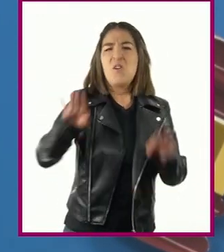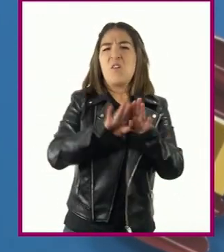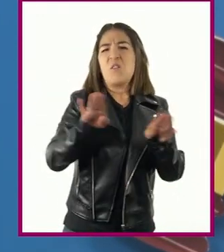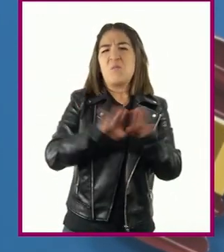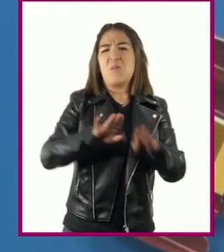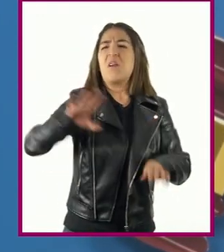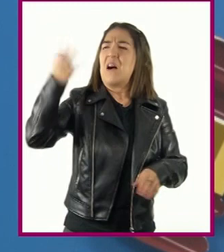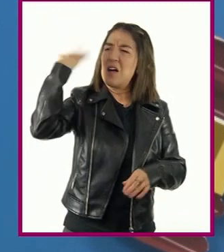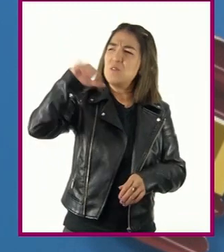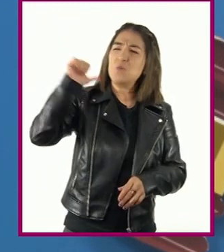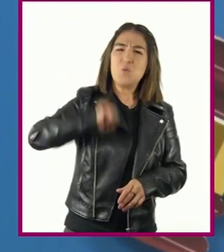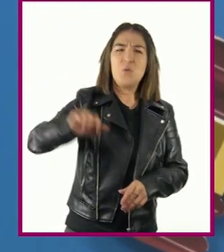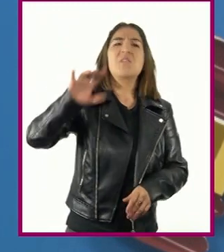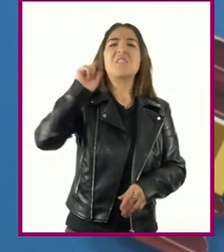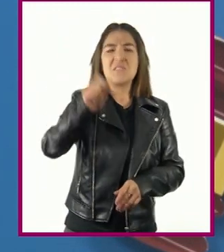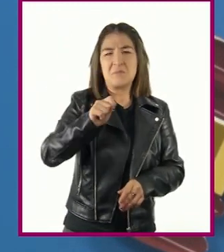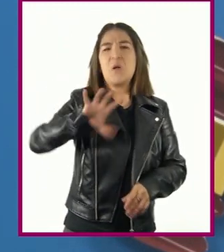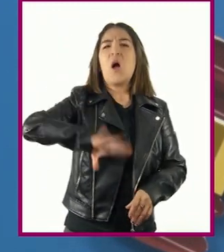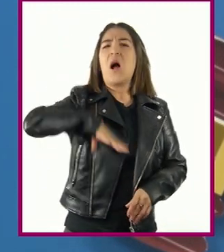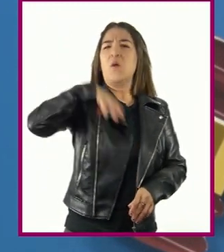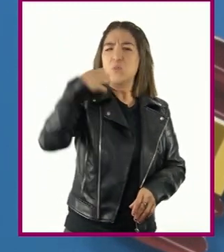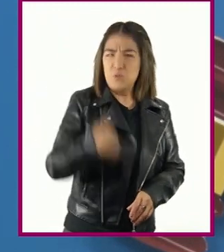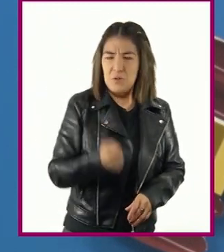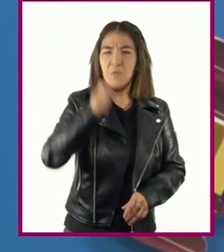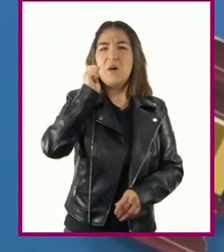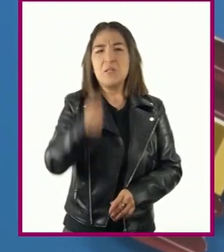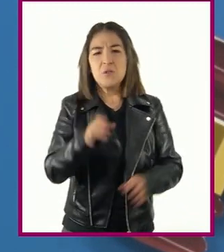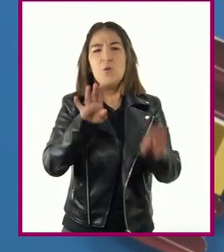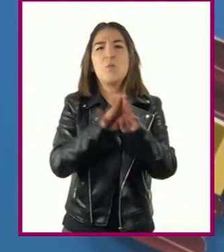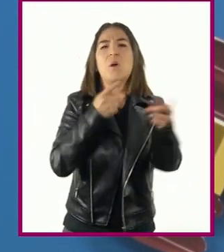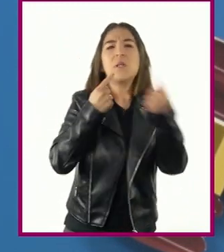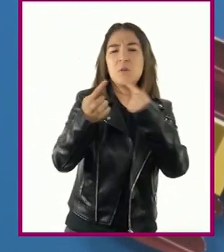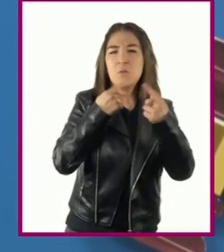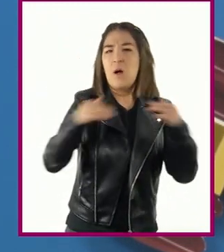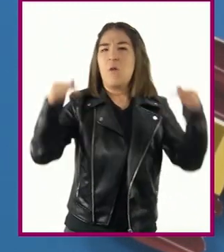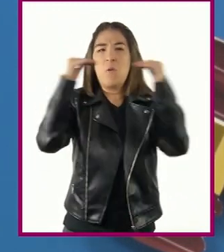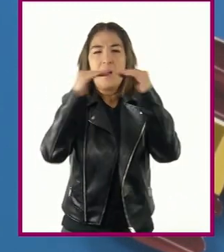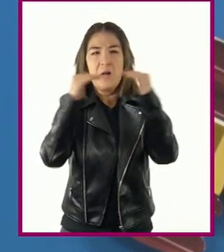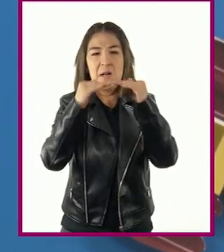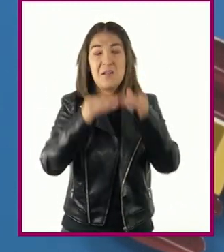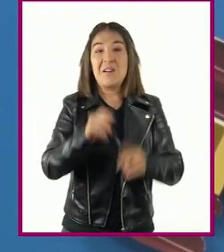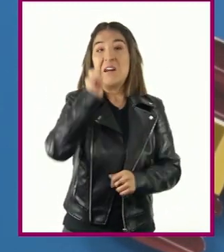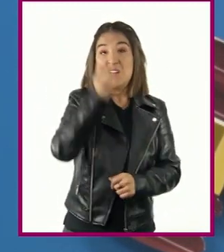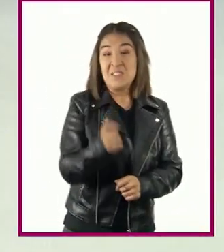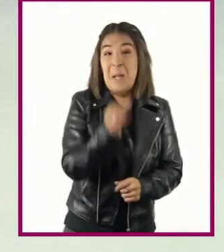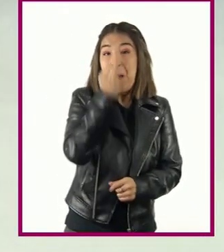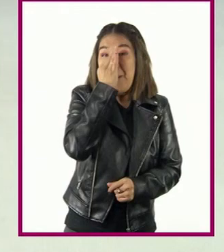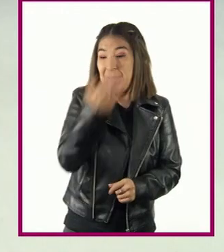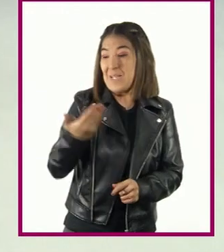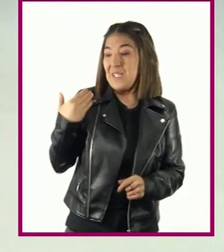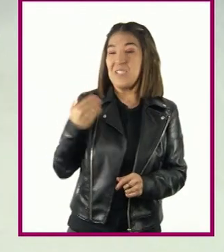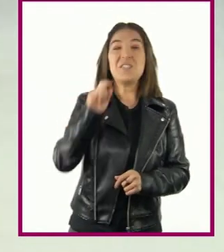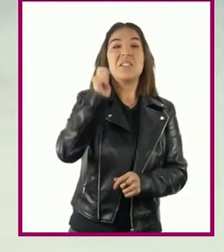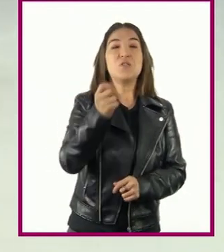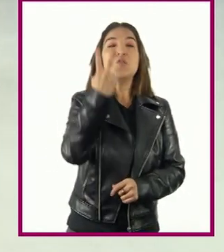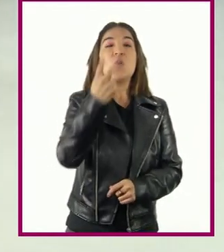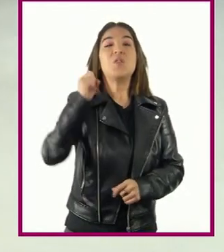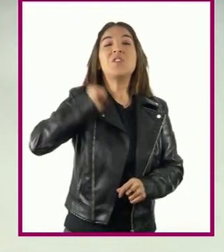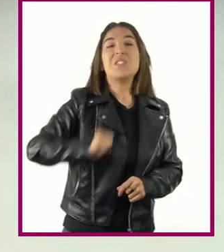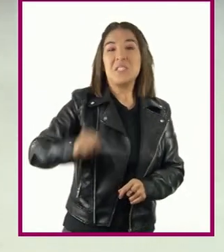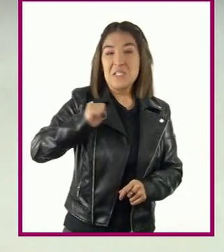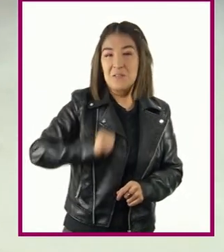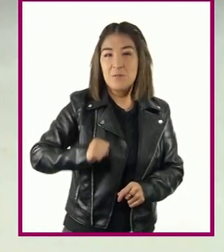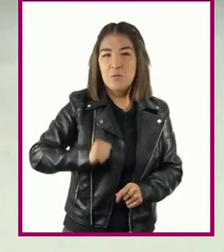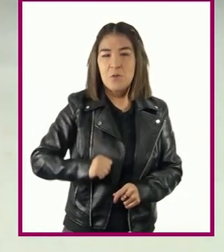autoritarios, aunque la búsqueda de un país democrático e igualitario tiene al menos 2 siglos. Sin